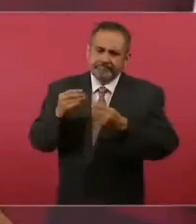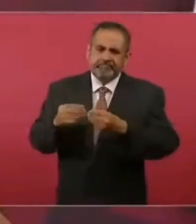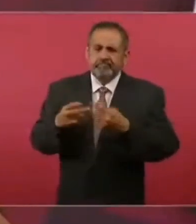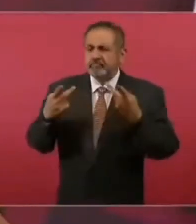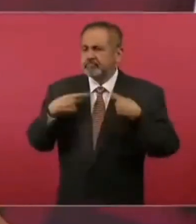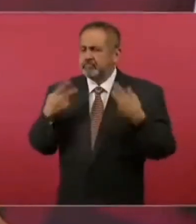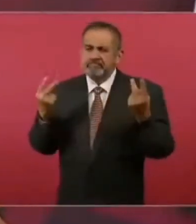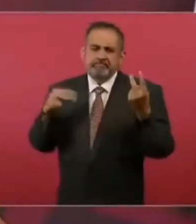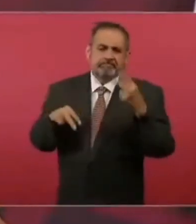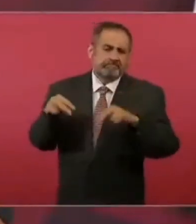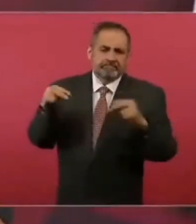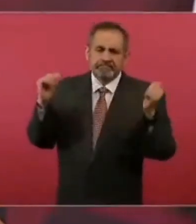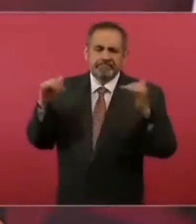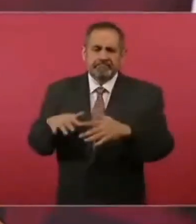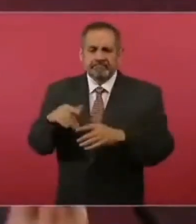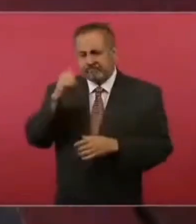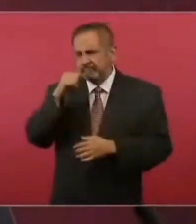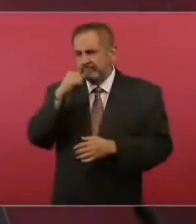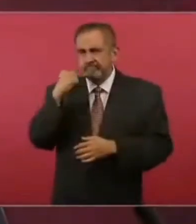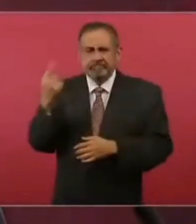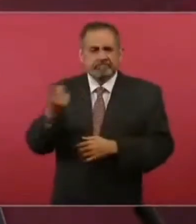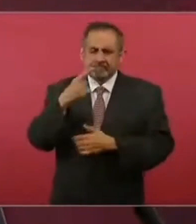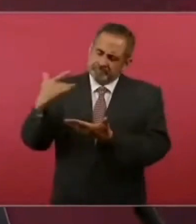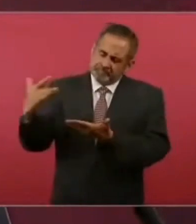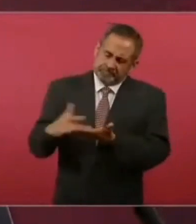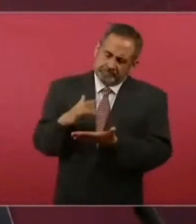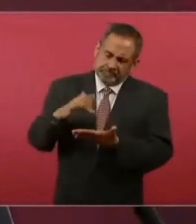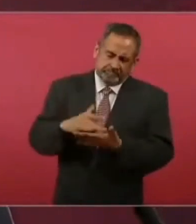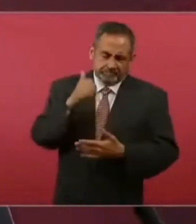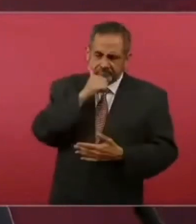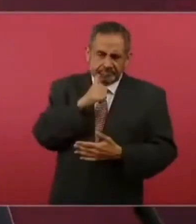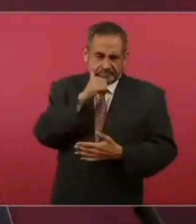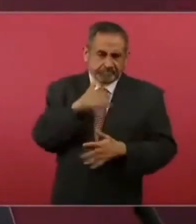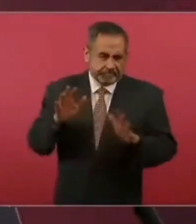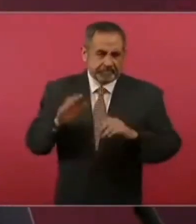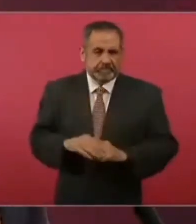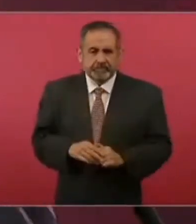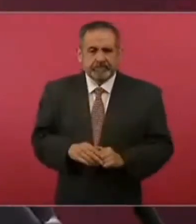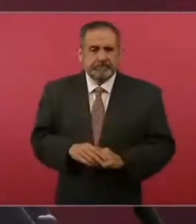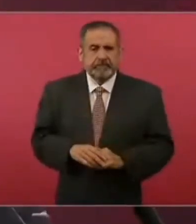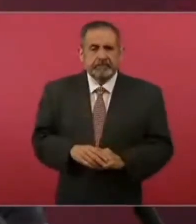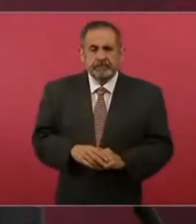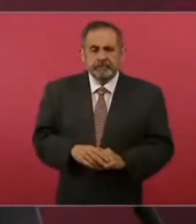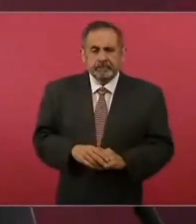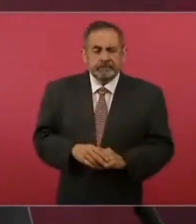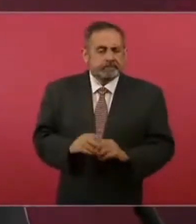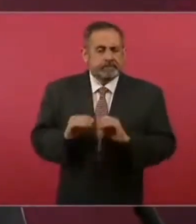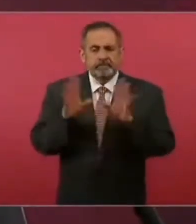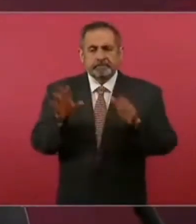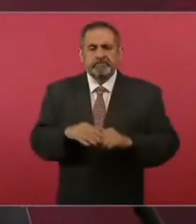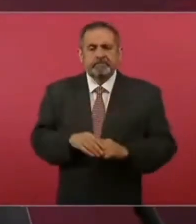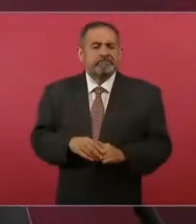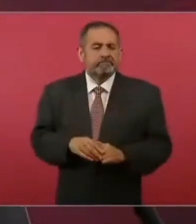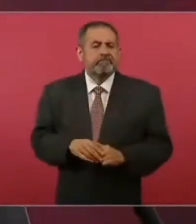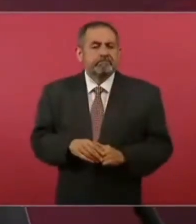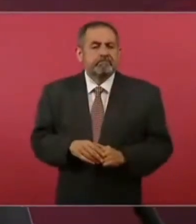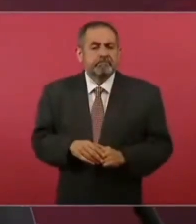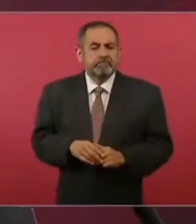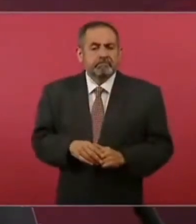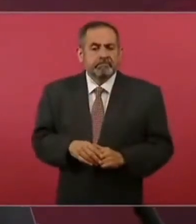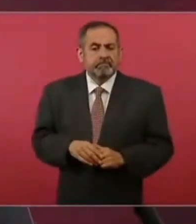de los ciudadanos, con el respaldo de los ciudadanos. Sin duda, somos los que más